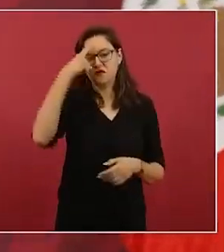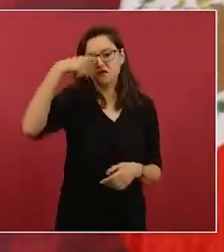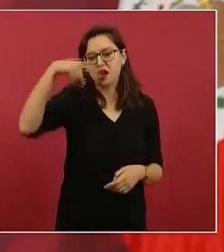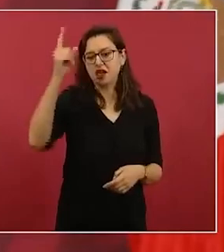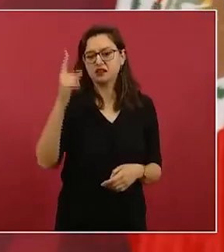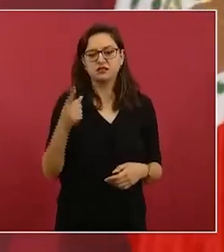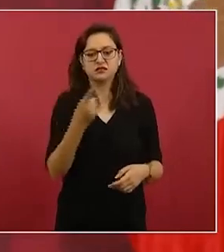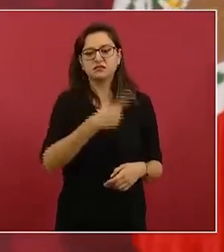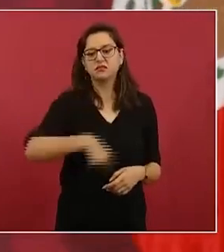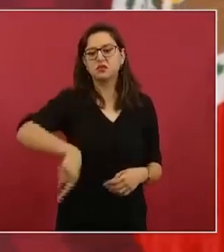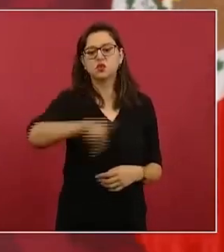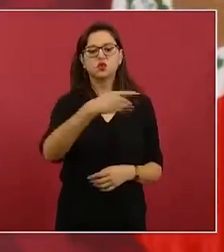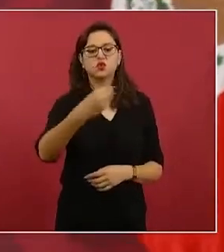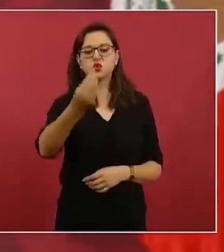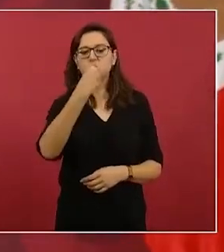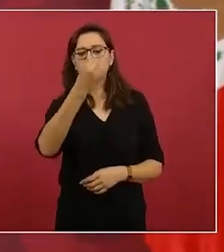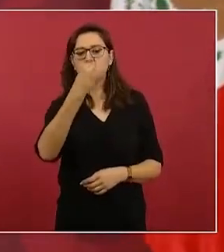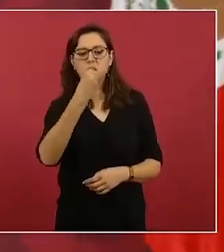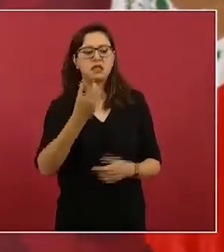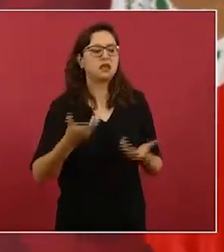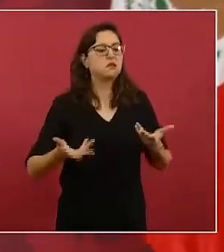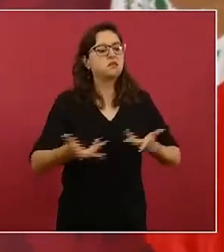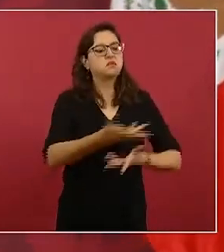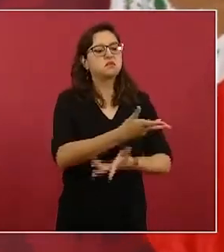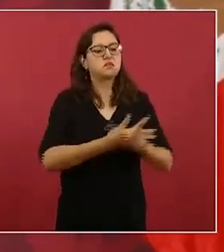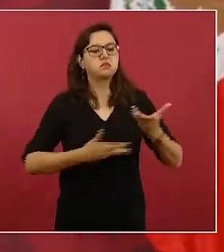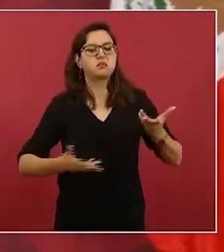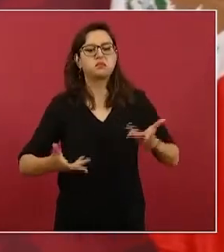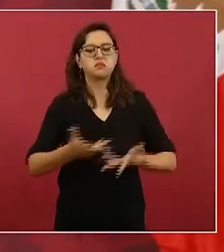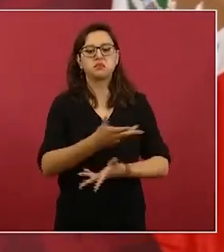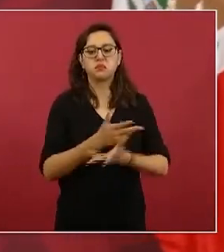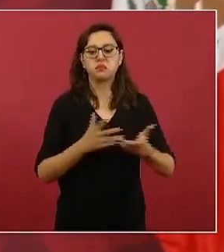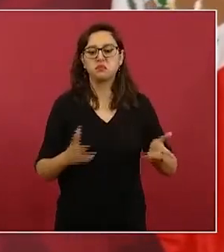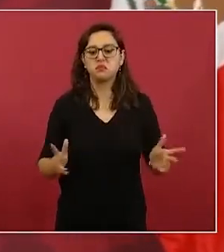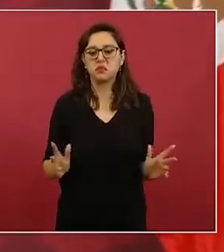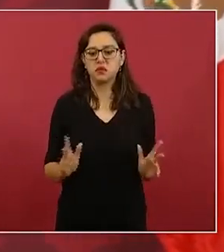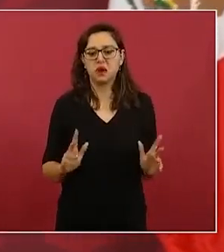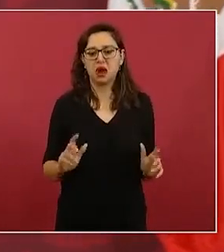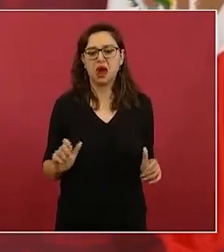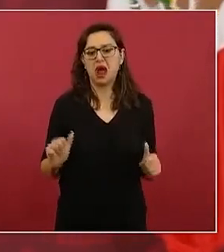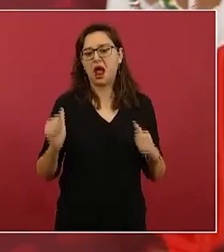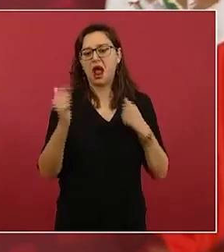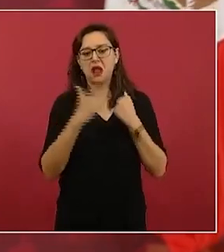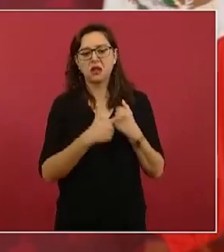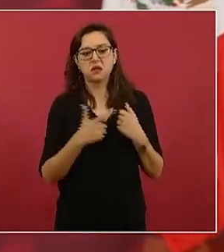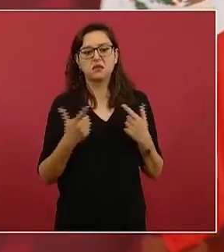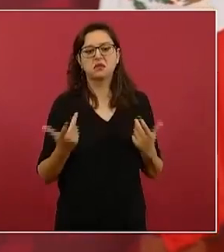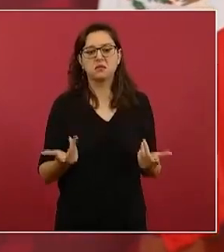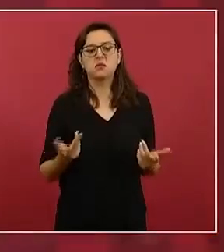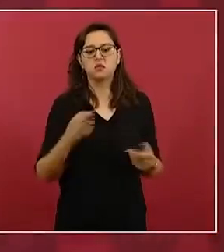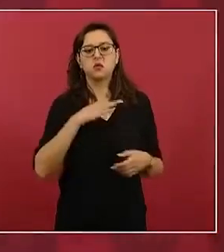comidas. Y en una de esas hasta en embajadas